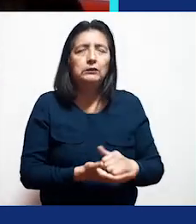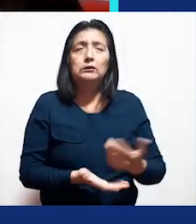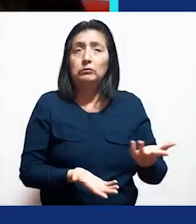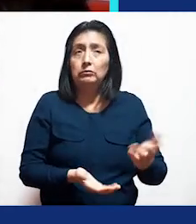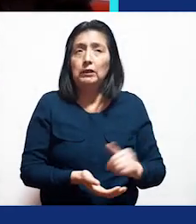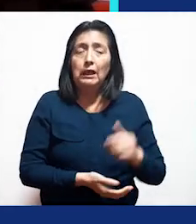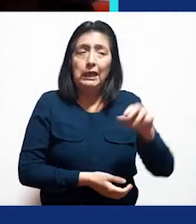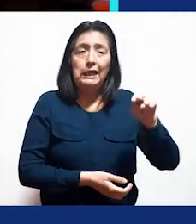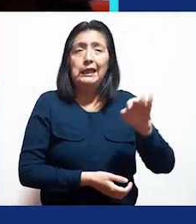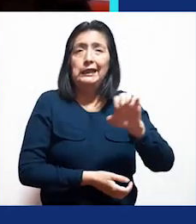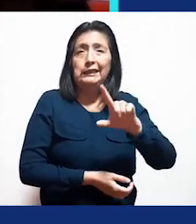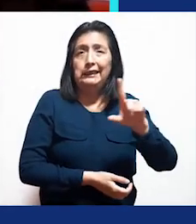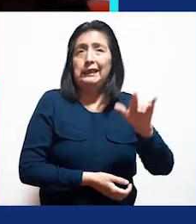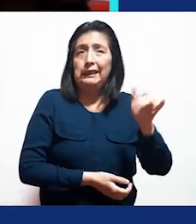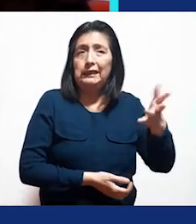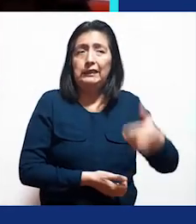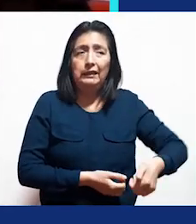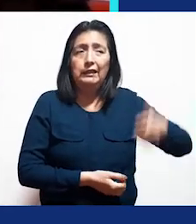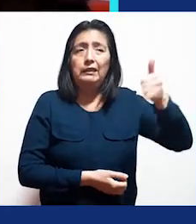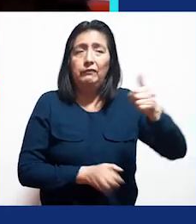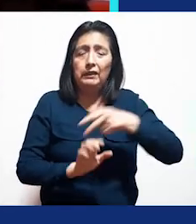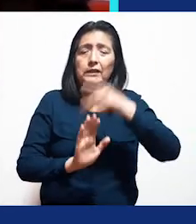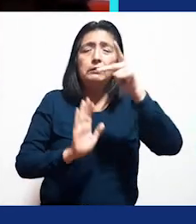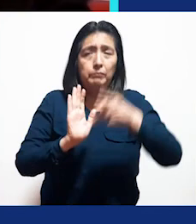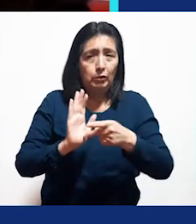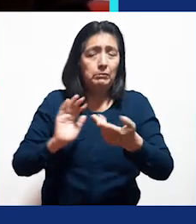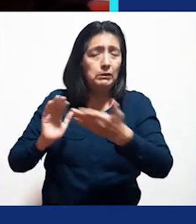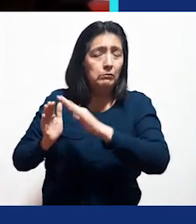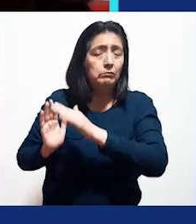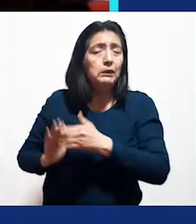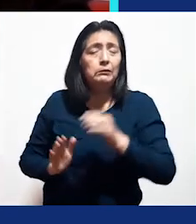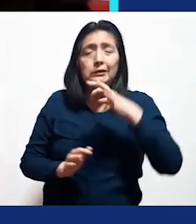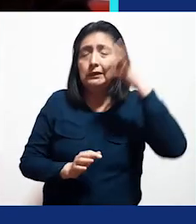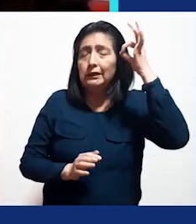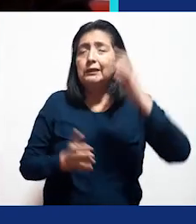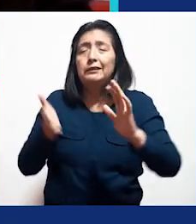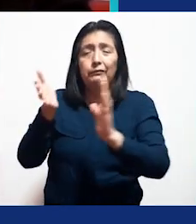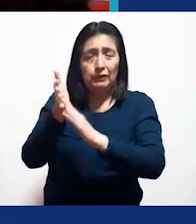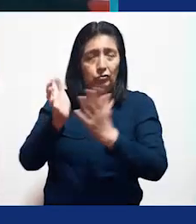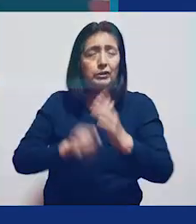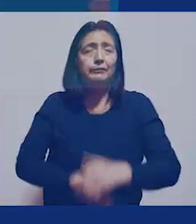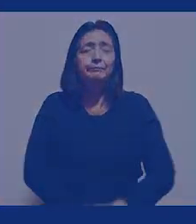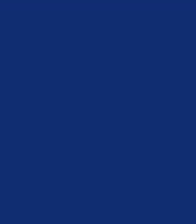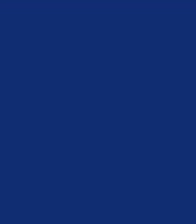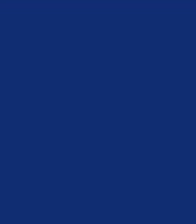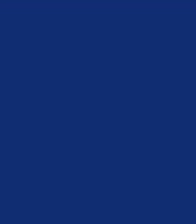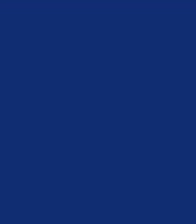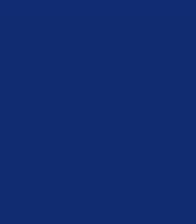Agradecemos a Nelly Aedo, jefa del Programa de Pueblos Indígenas de la Defensoría del Pueblo.